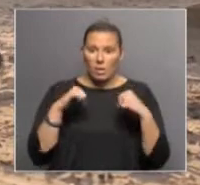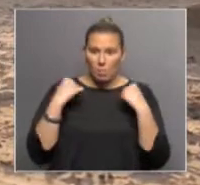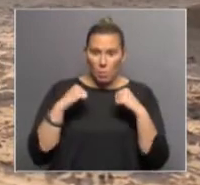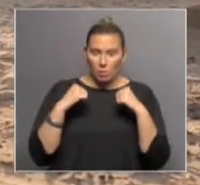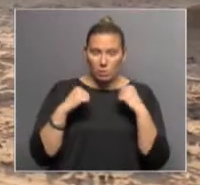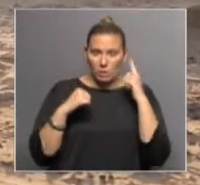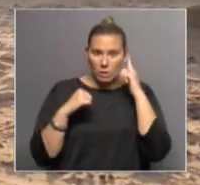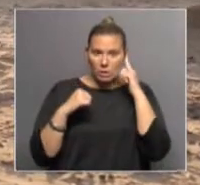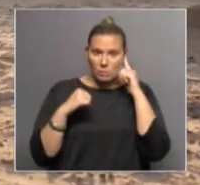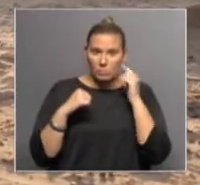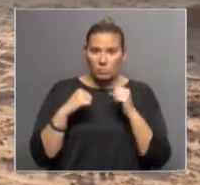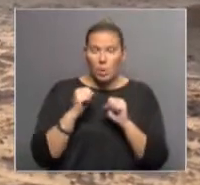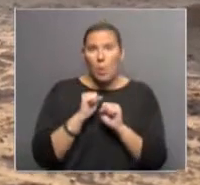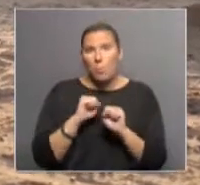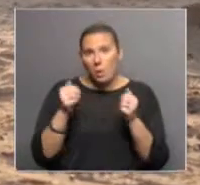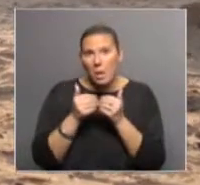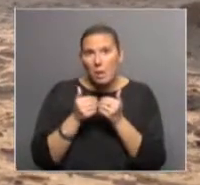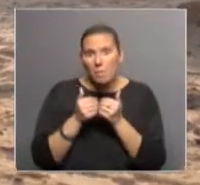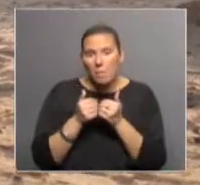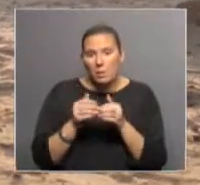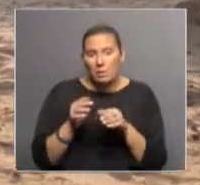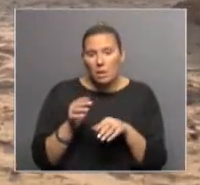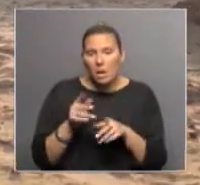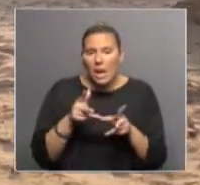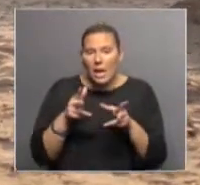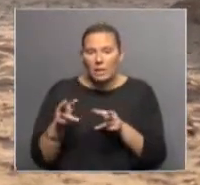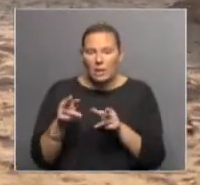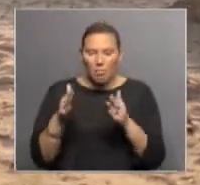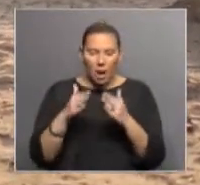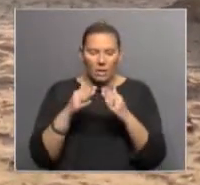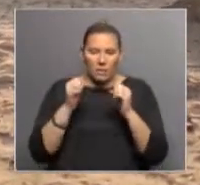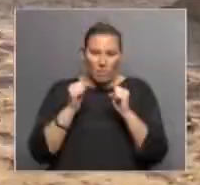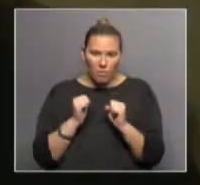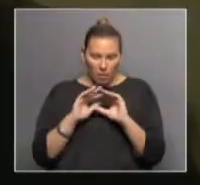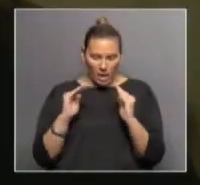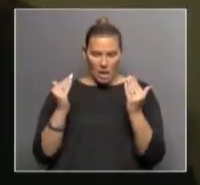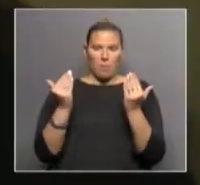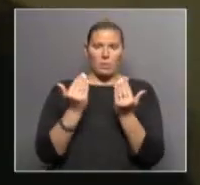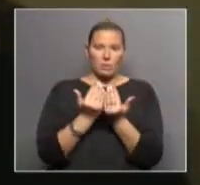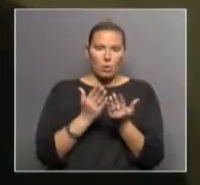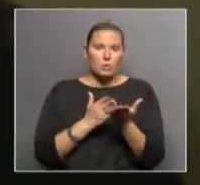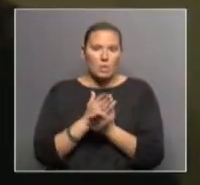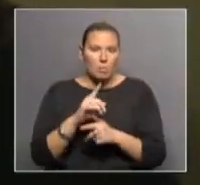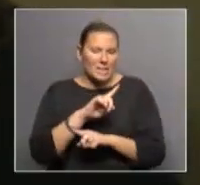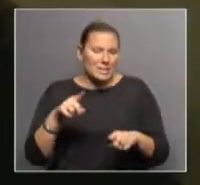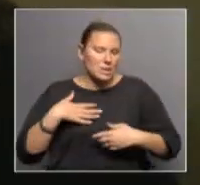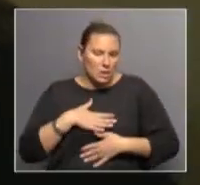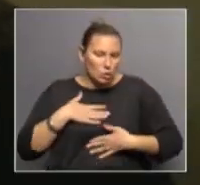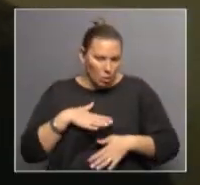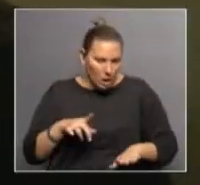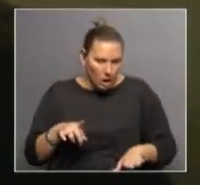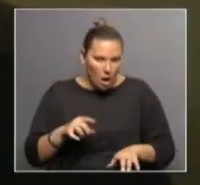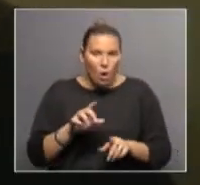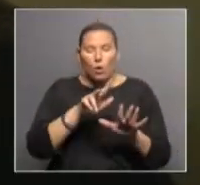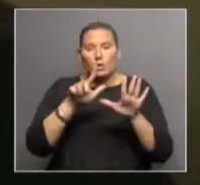deportiva, pueden iniciarse incluso desde la etapa de aislamiento, siempre y cuando esté asintomático o a partir